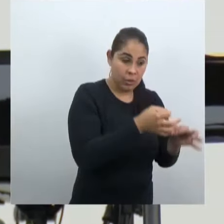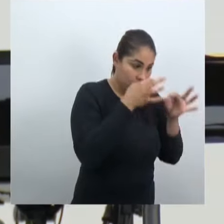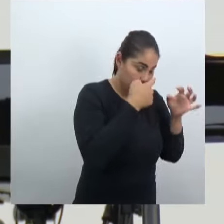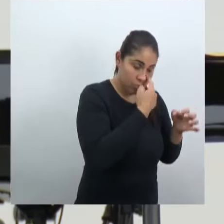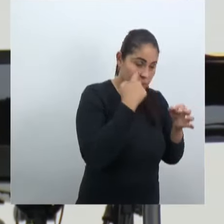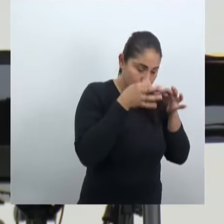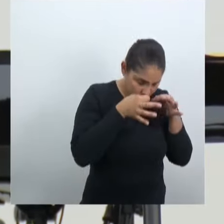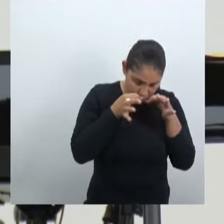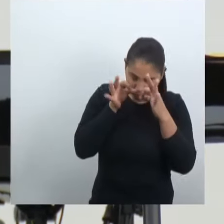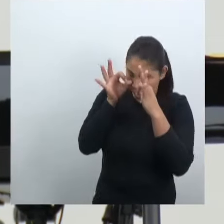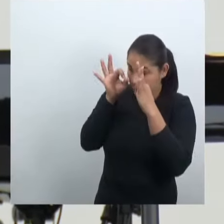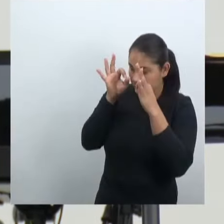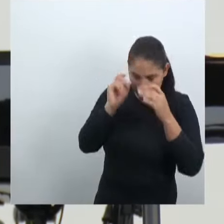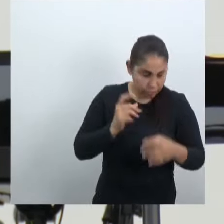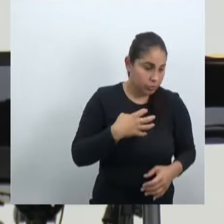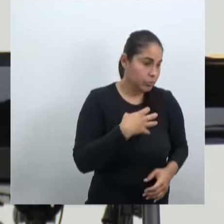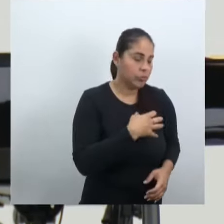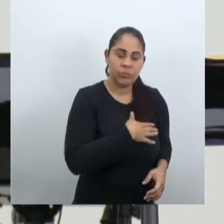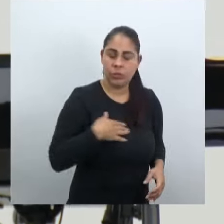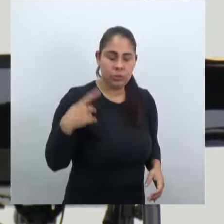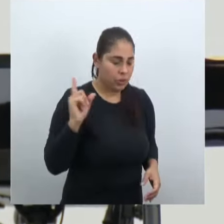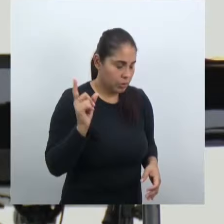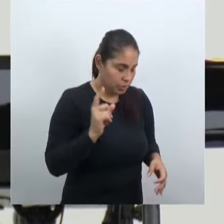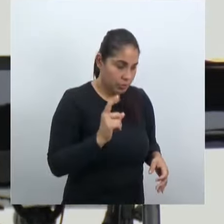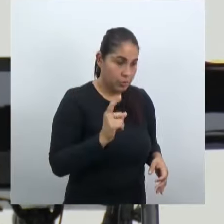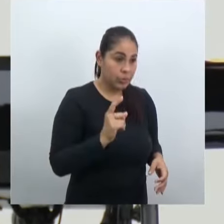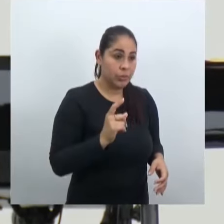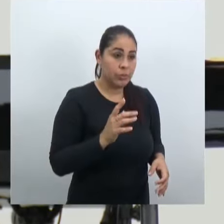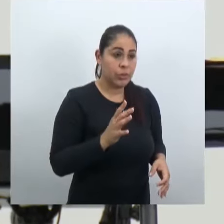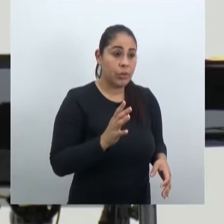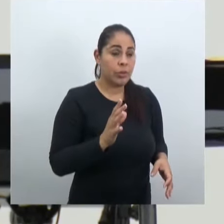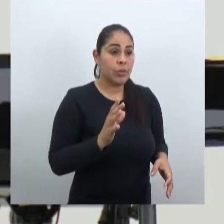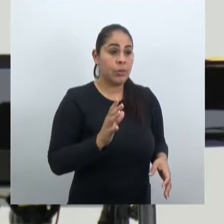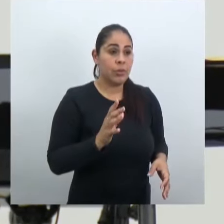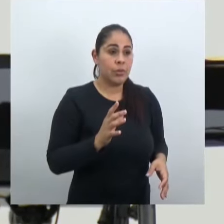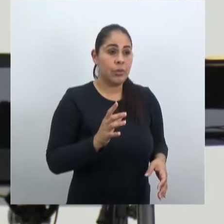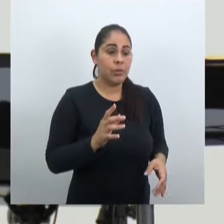Salmo 121, versículo 2, 1, alzo mis ojos hacia los montes.